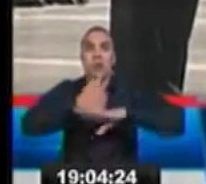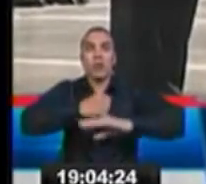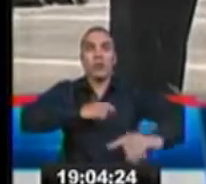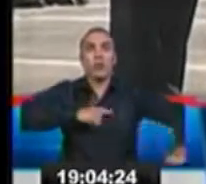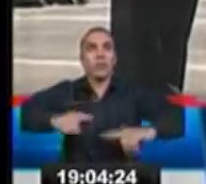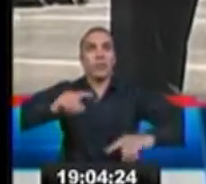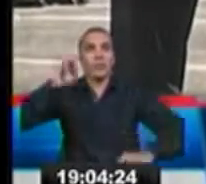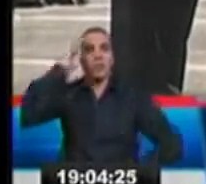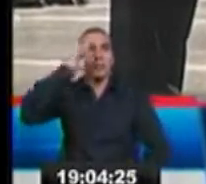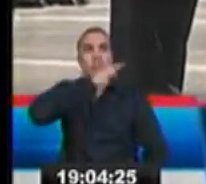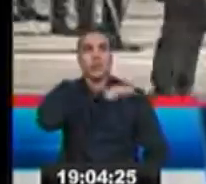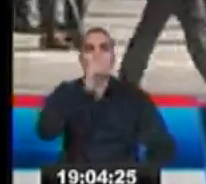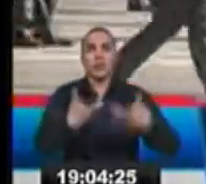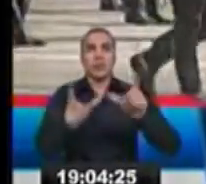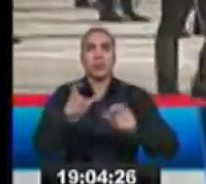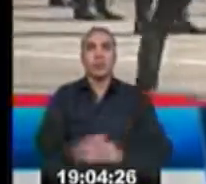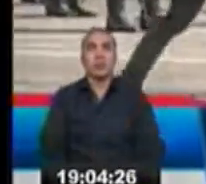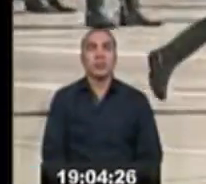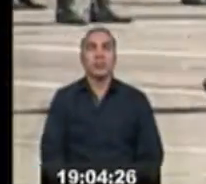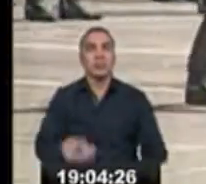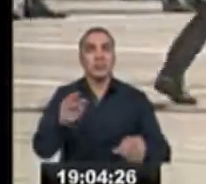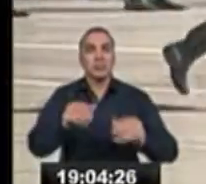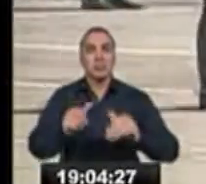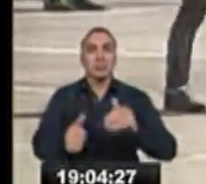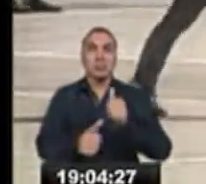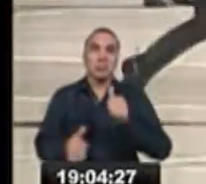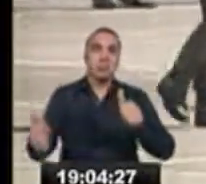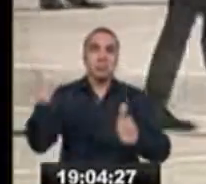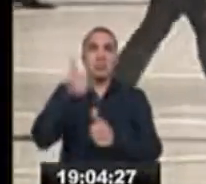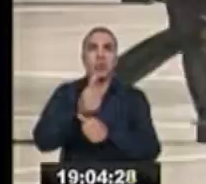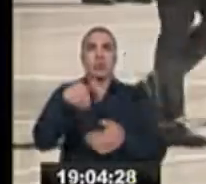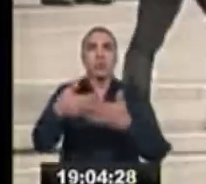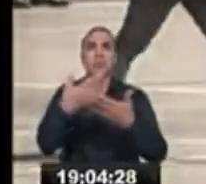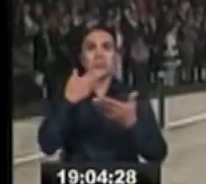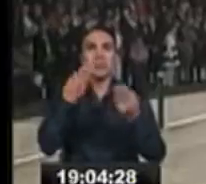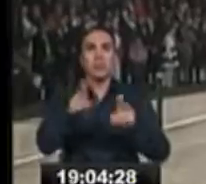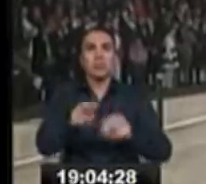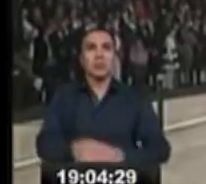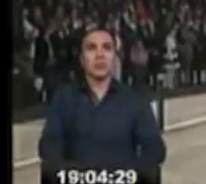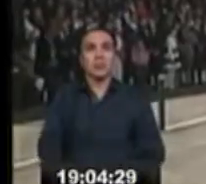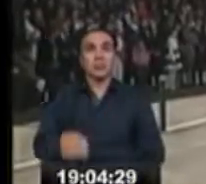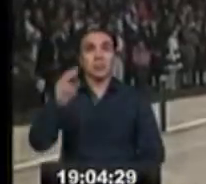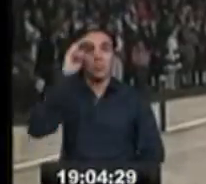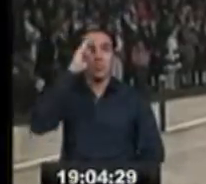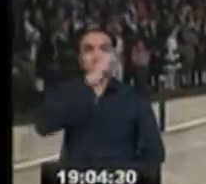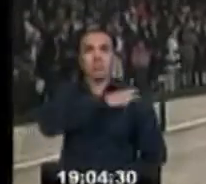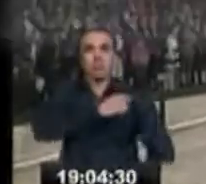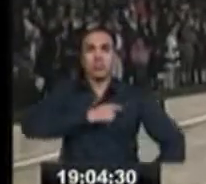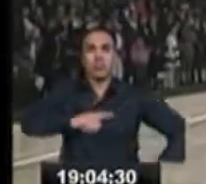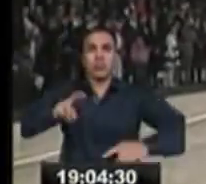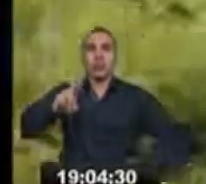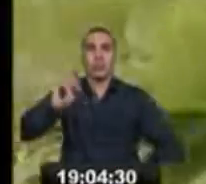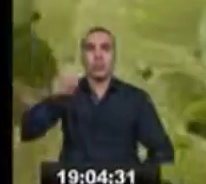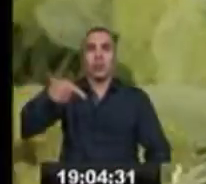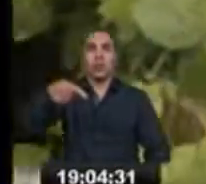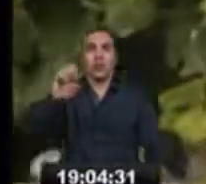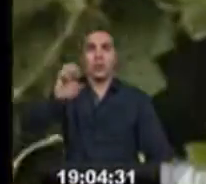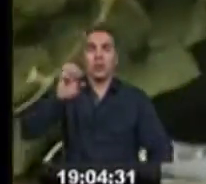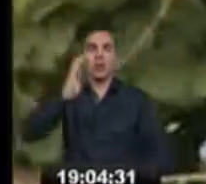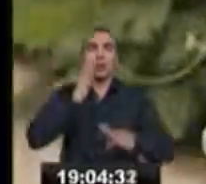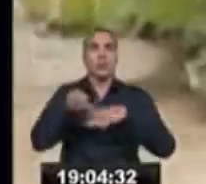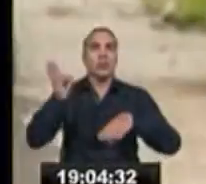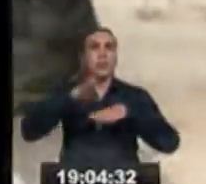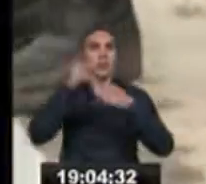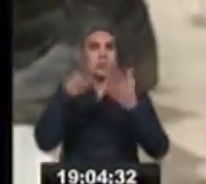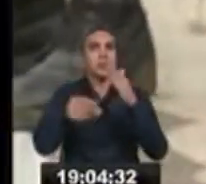de división ascendidos y subtenientes de armas y de servicio graduados. El comandante del ejército, Roque Moreira, habló sobre la situación